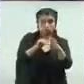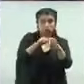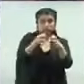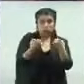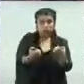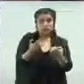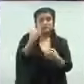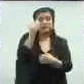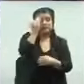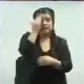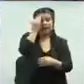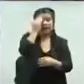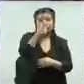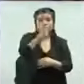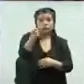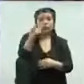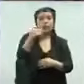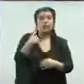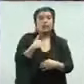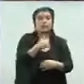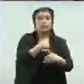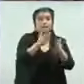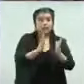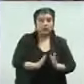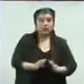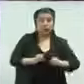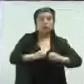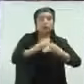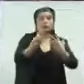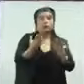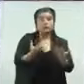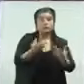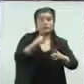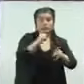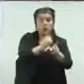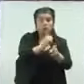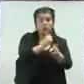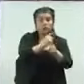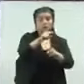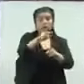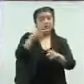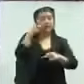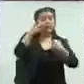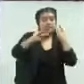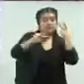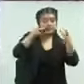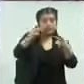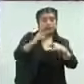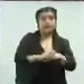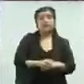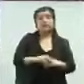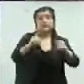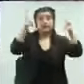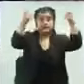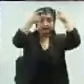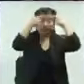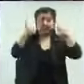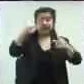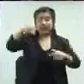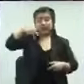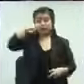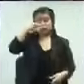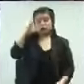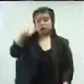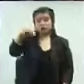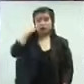saber, ministro, la fecha exacta en la que van a visitar los tramos de San Antonio Huista, Petatán